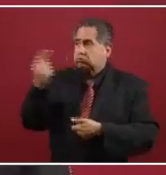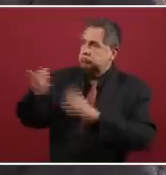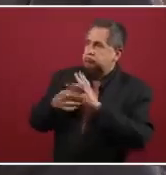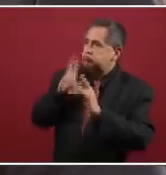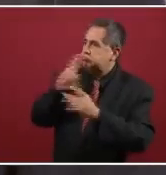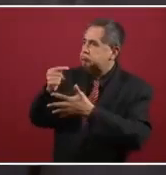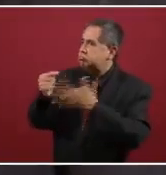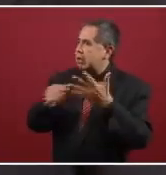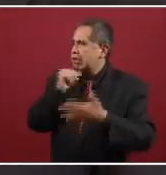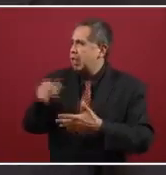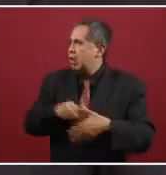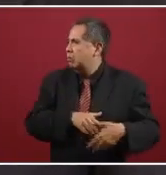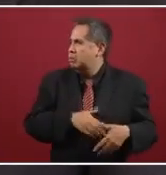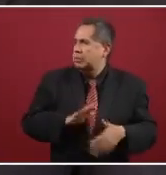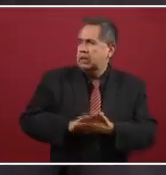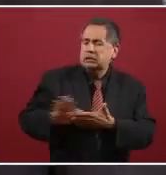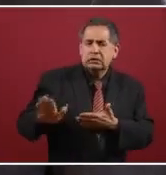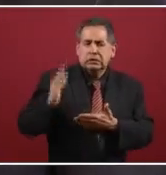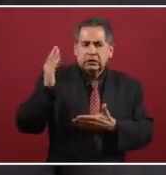no